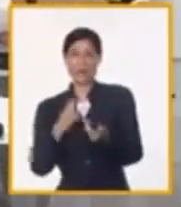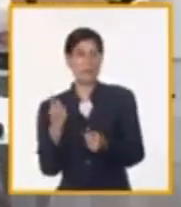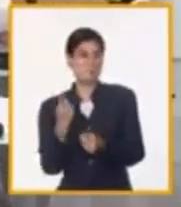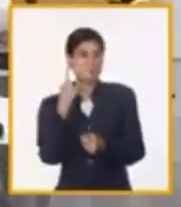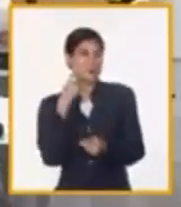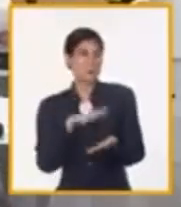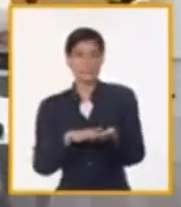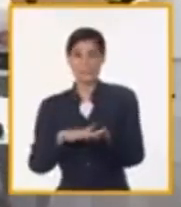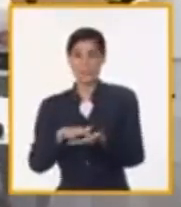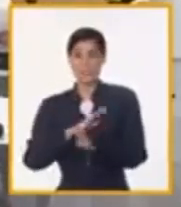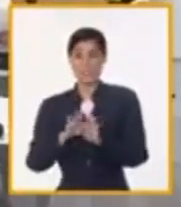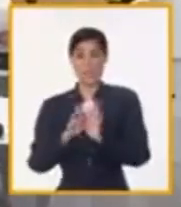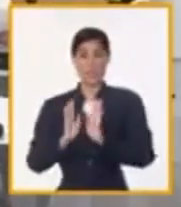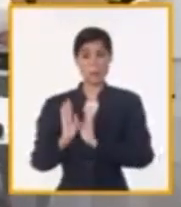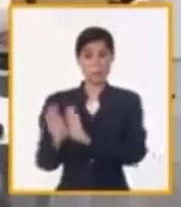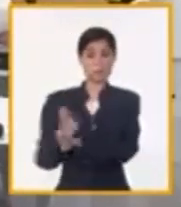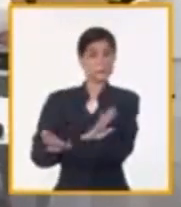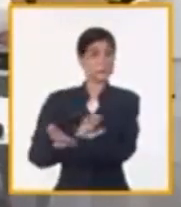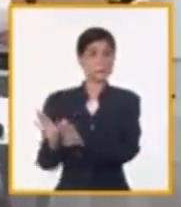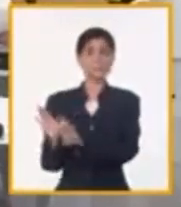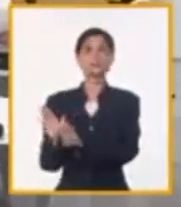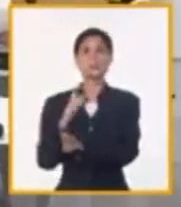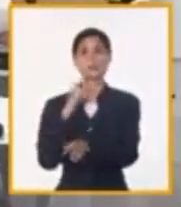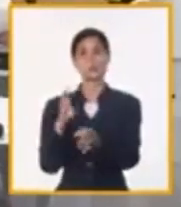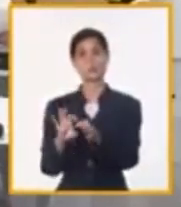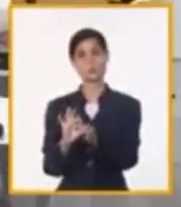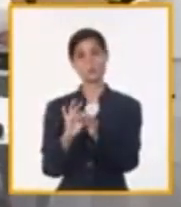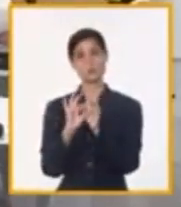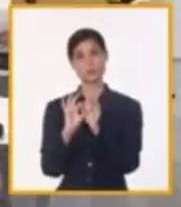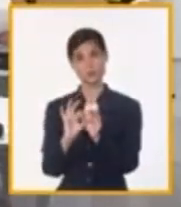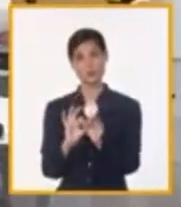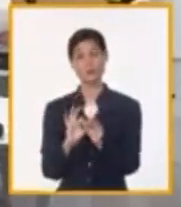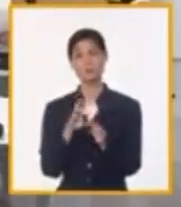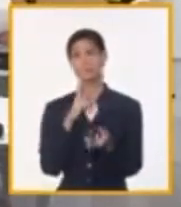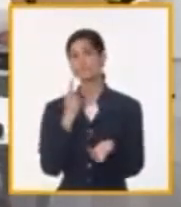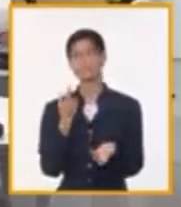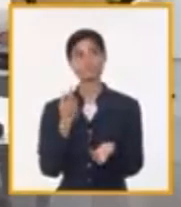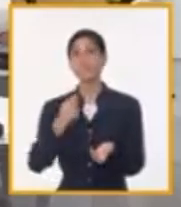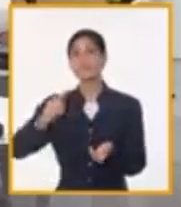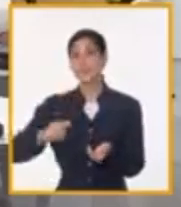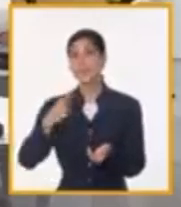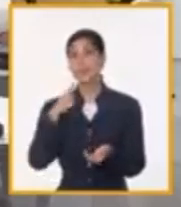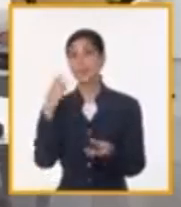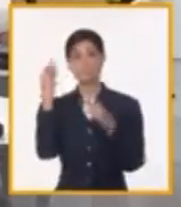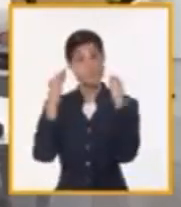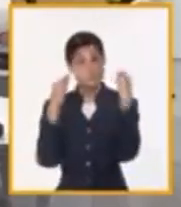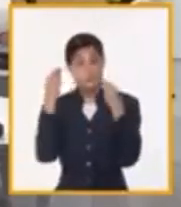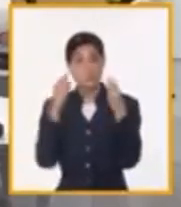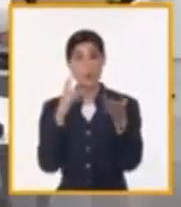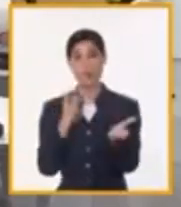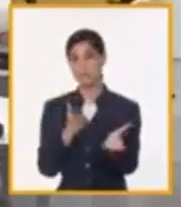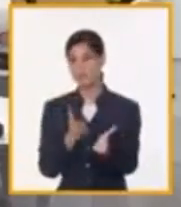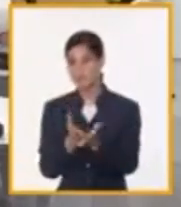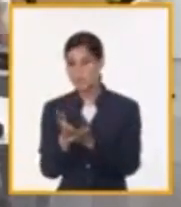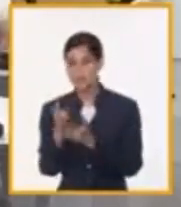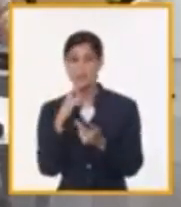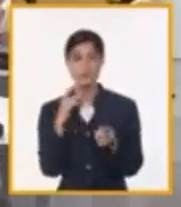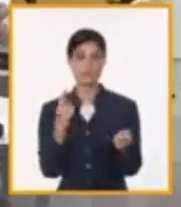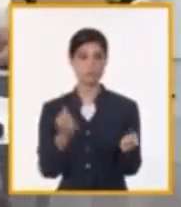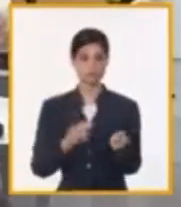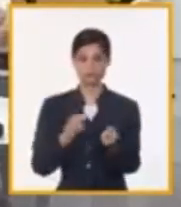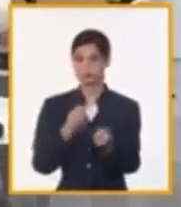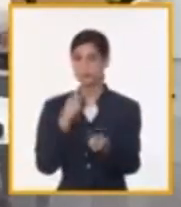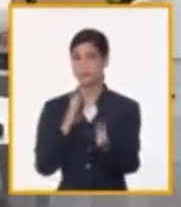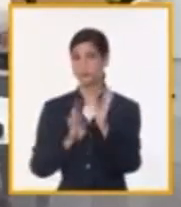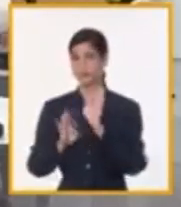estoy cansado de saber de esto y es todo lo contrario es preocupante el secretario general de